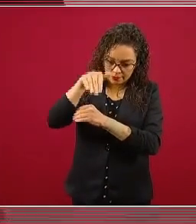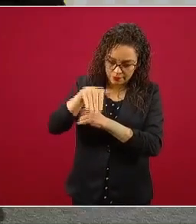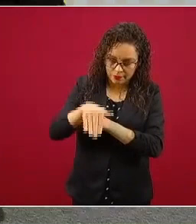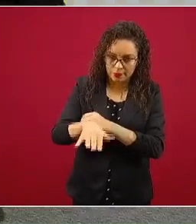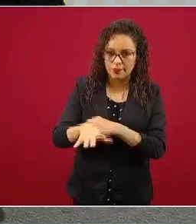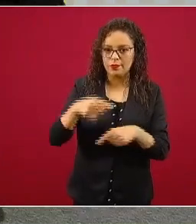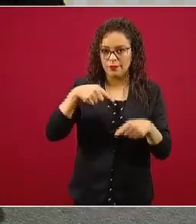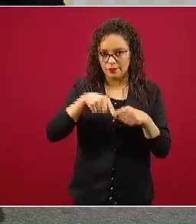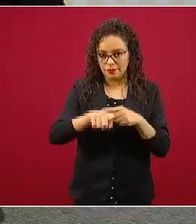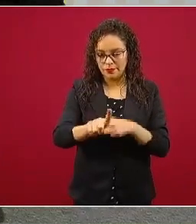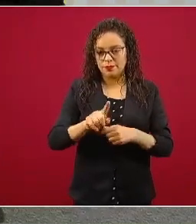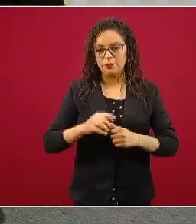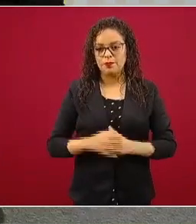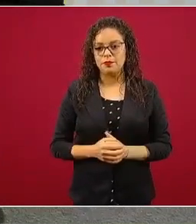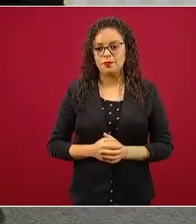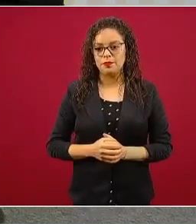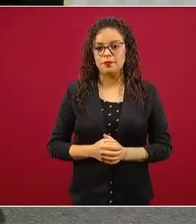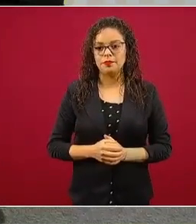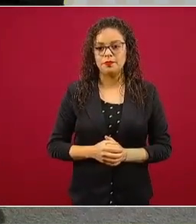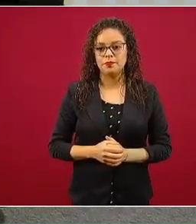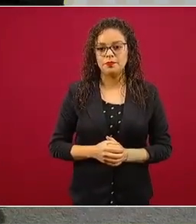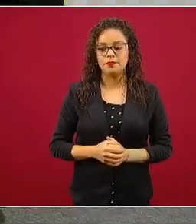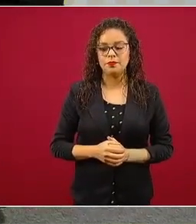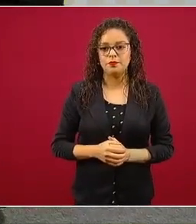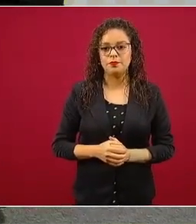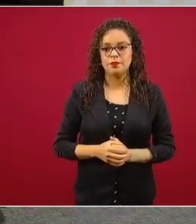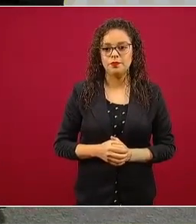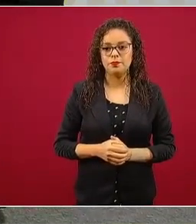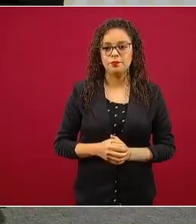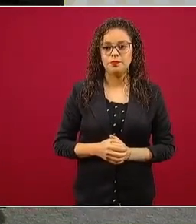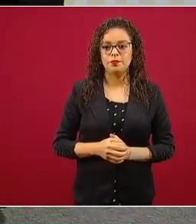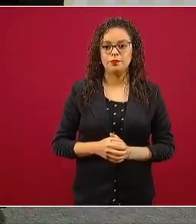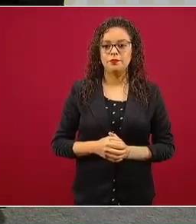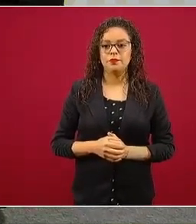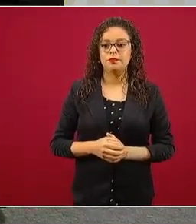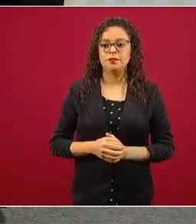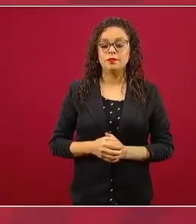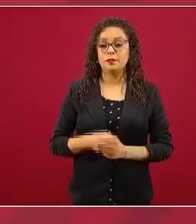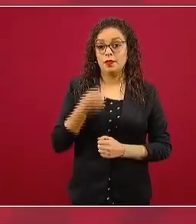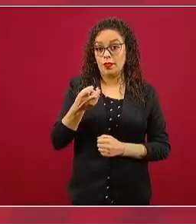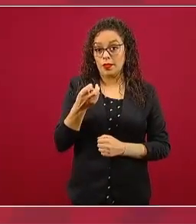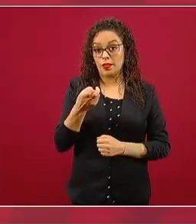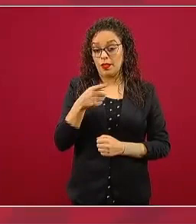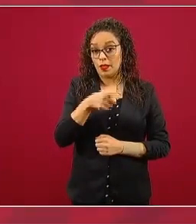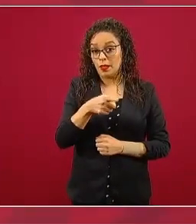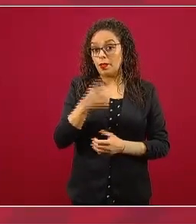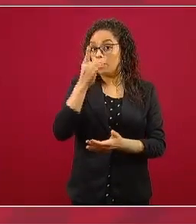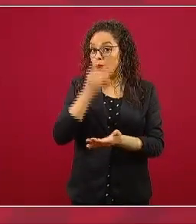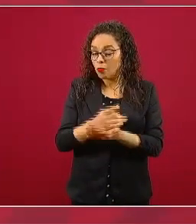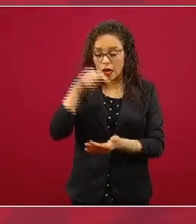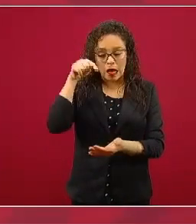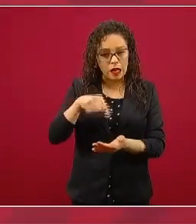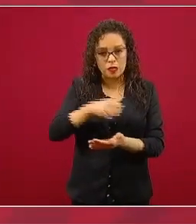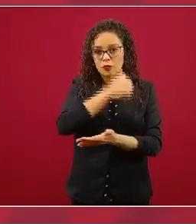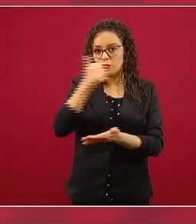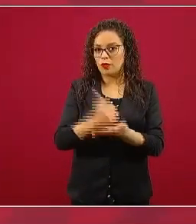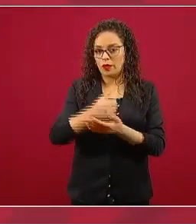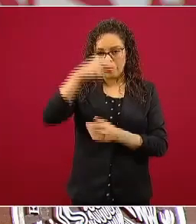de la pandemia. En el caso de la Ciudad de México,